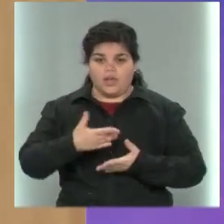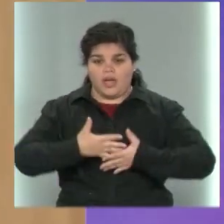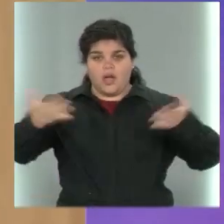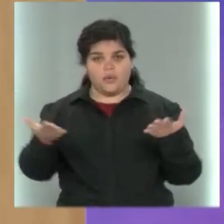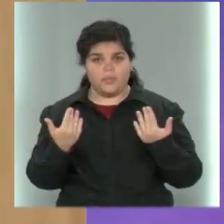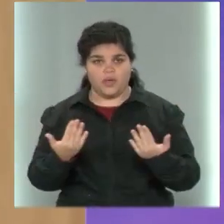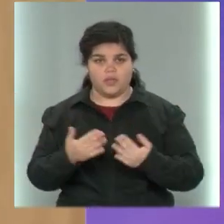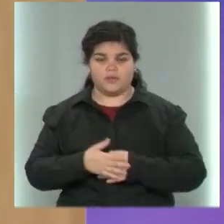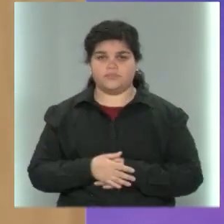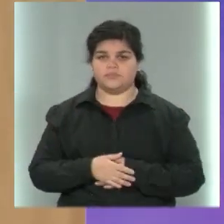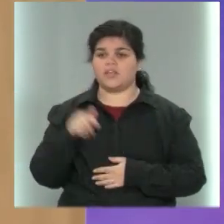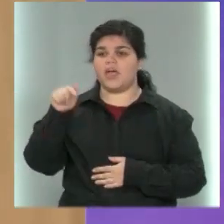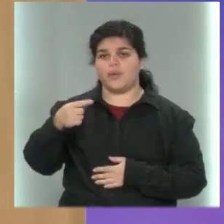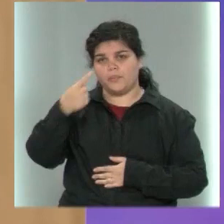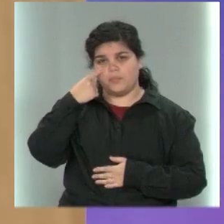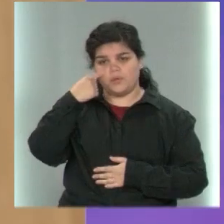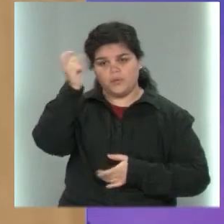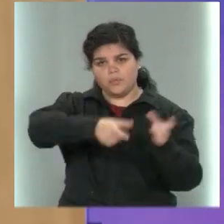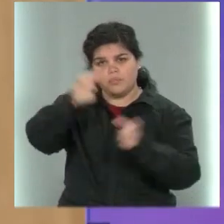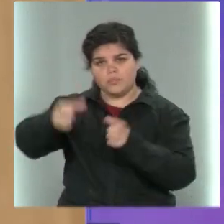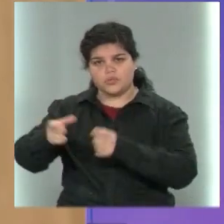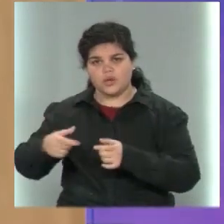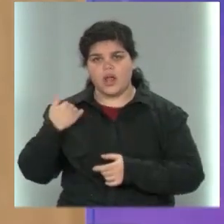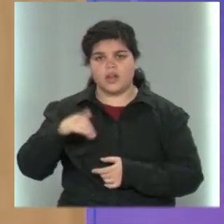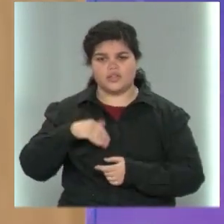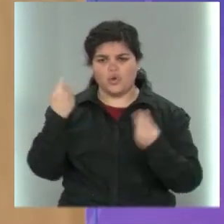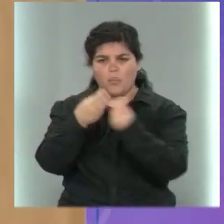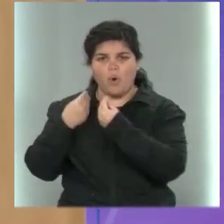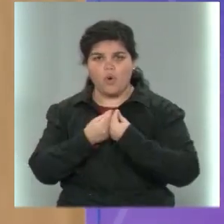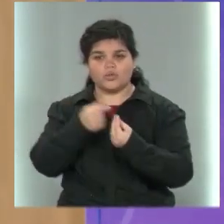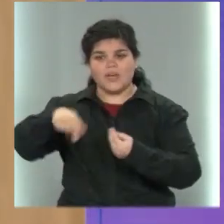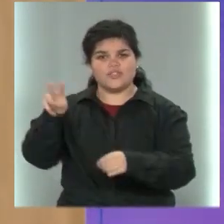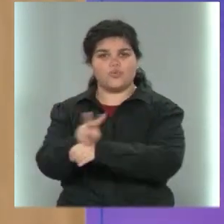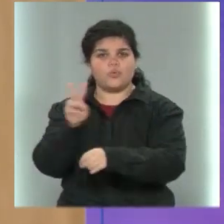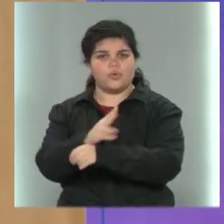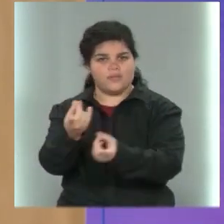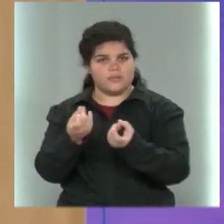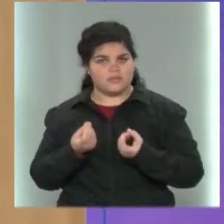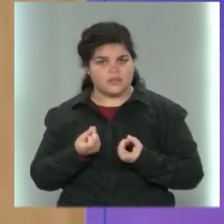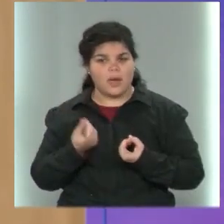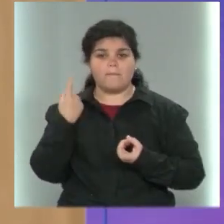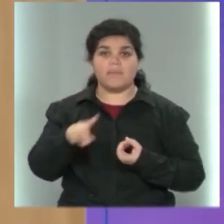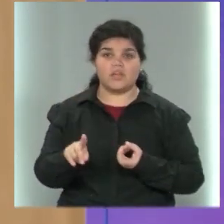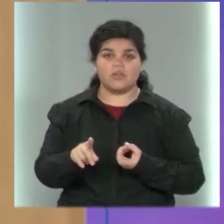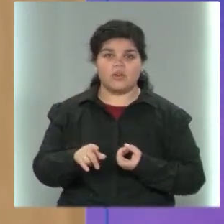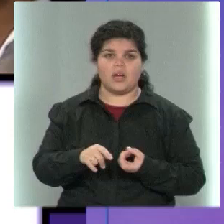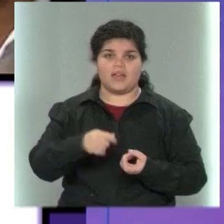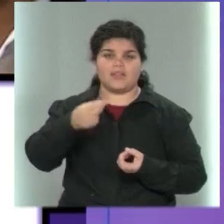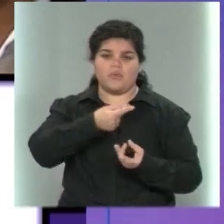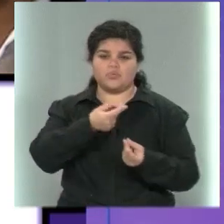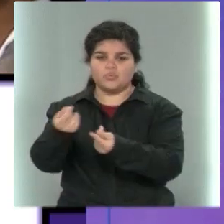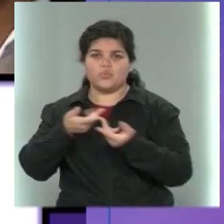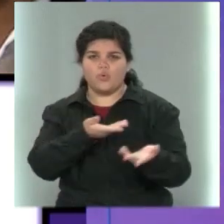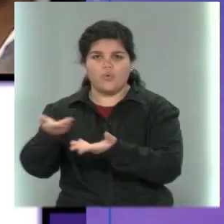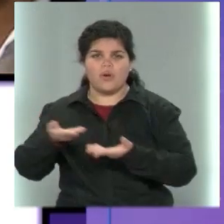eso viven millones de argentinos y es una industria que debería ser protegida. Sin embargo, las tarifas las están asfixiando. Se